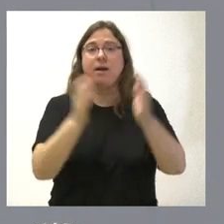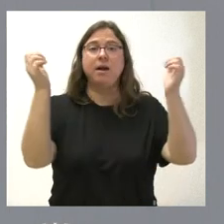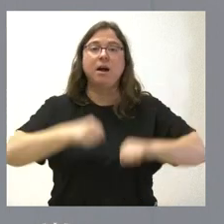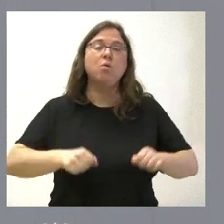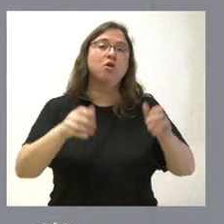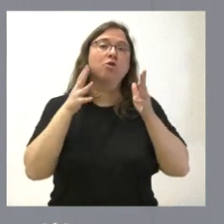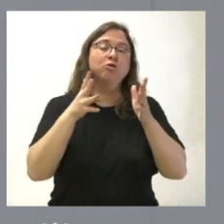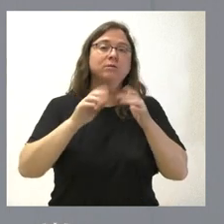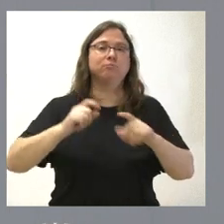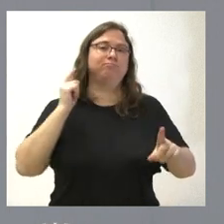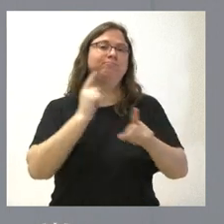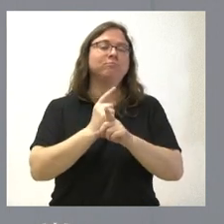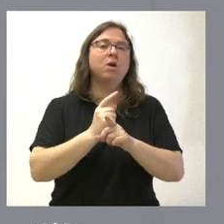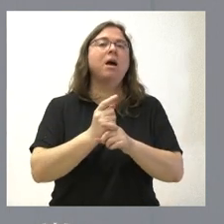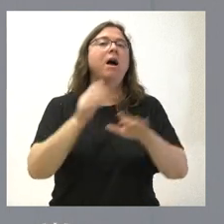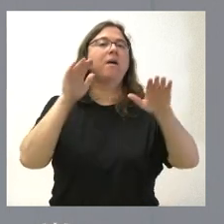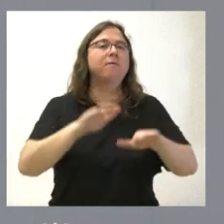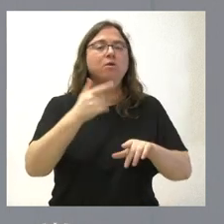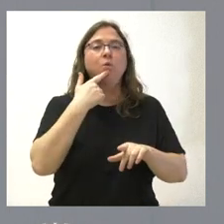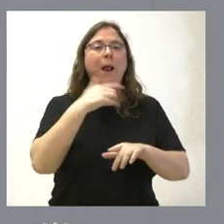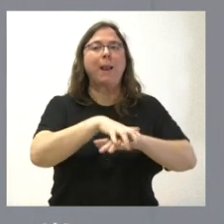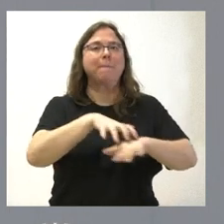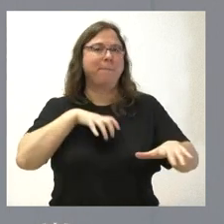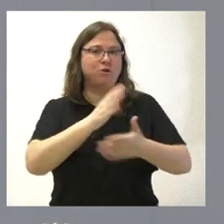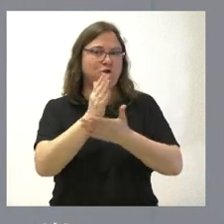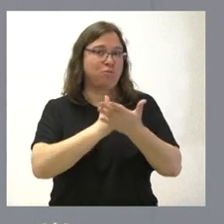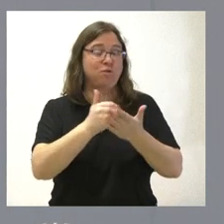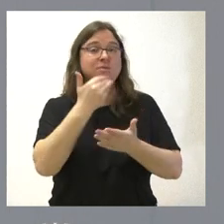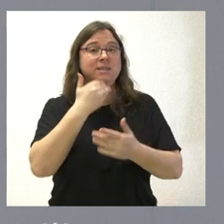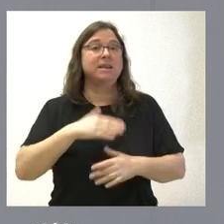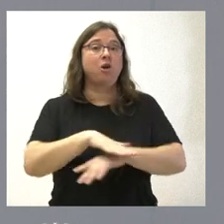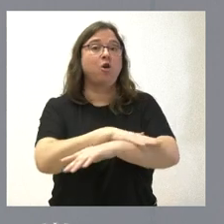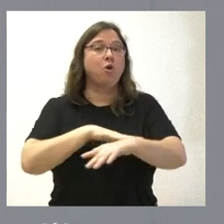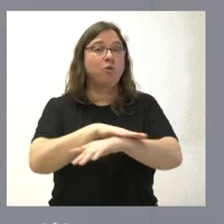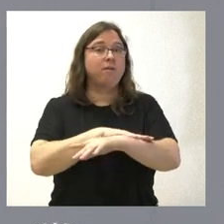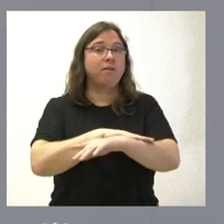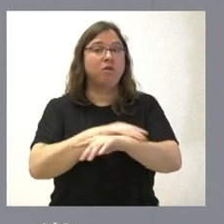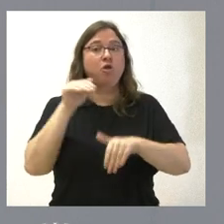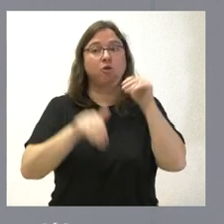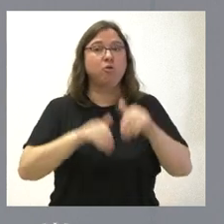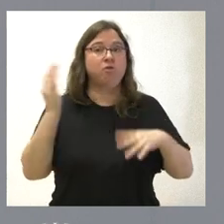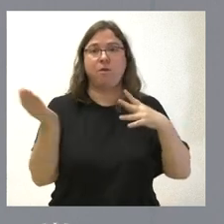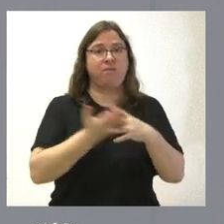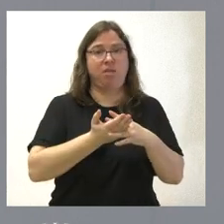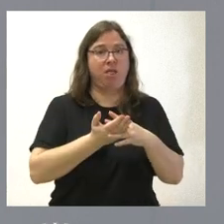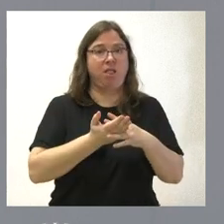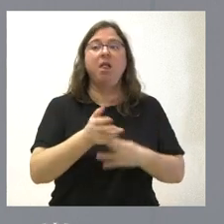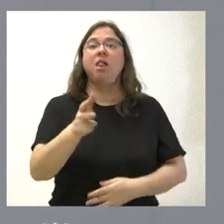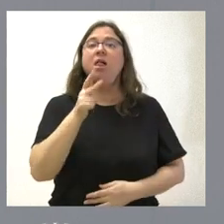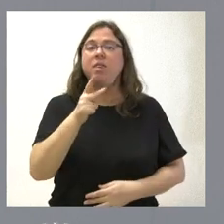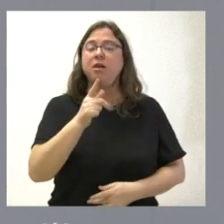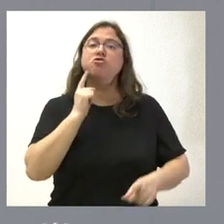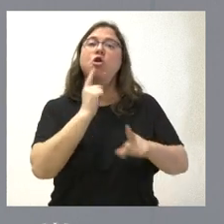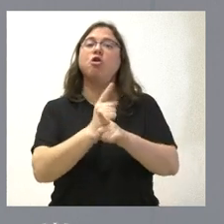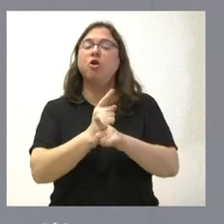salió con el voto en contra de la mayoría de las comunidades autónomas como el gobierno tiene la mitad de los votos ejerció ese derecho en contra de la posición de las